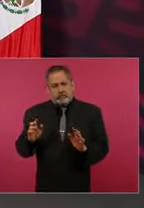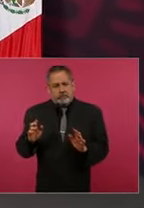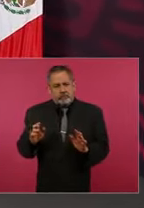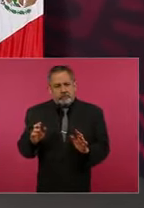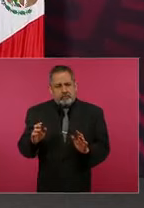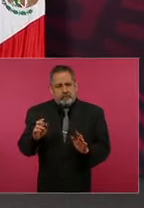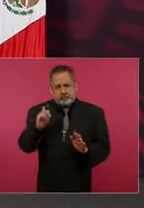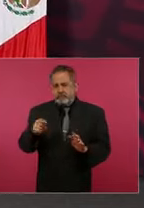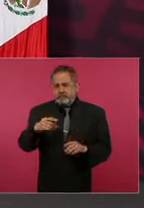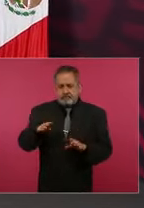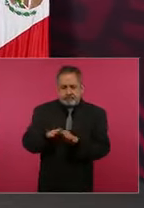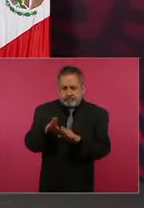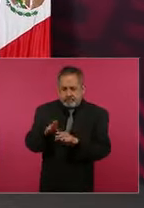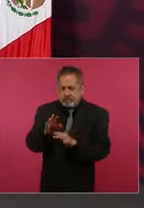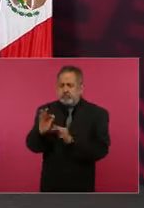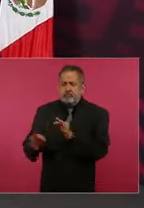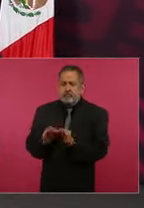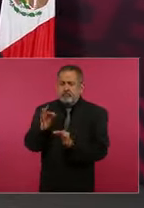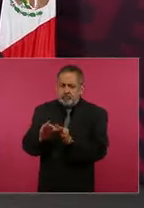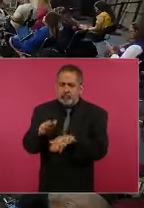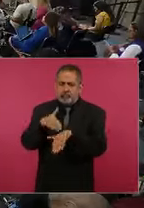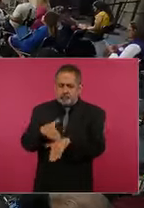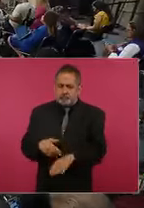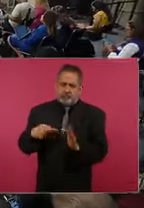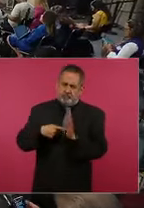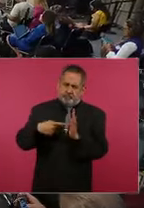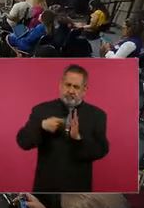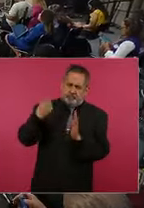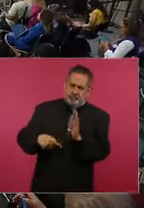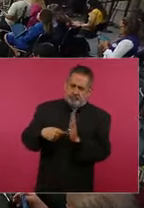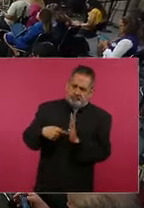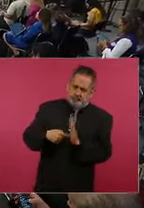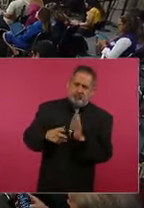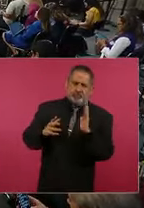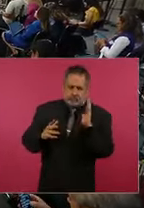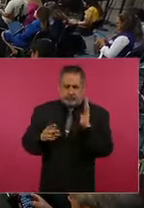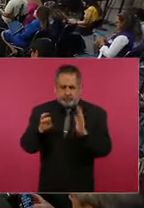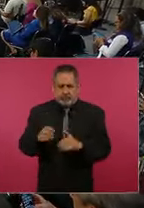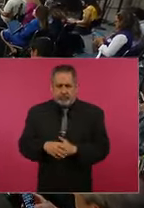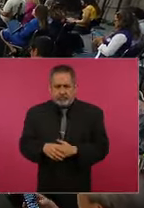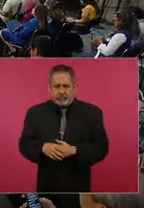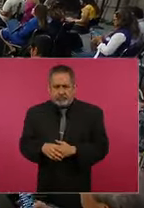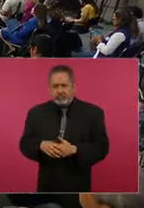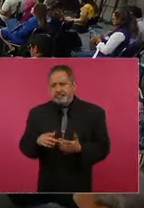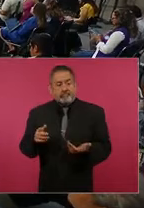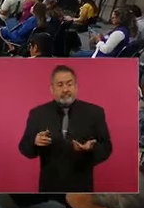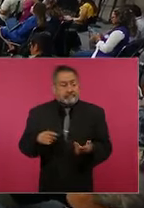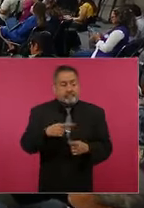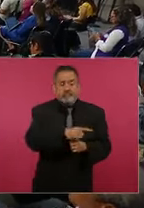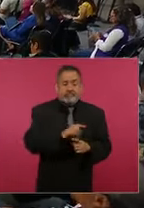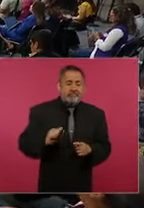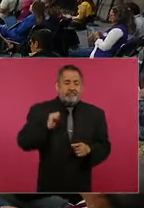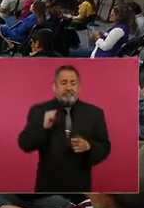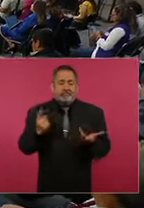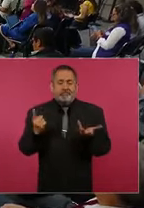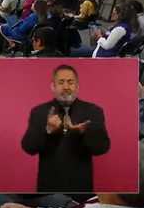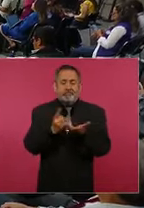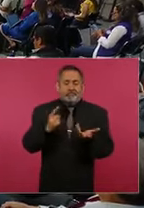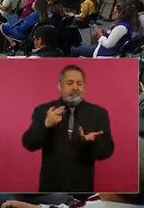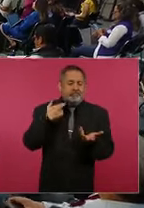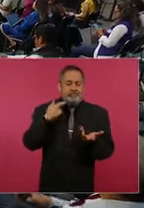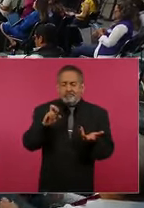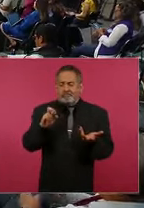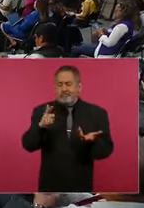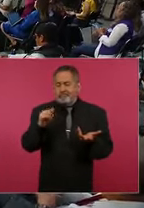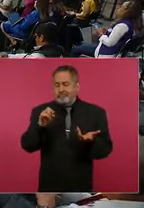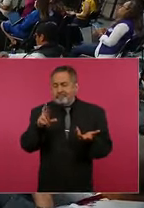que buscar que se cumpla. Porque si no, los regidores, sí, exacto,